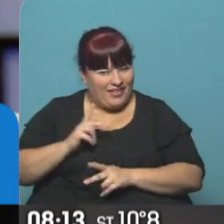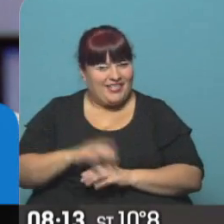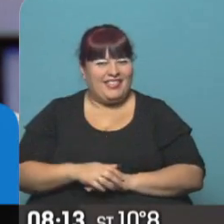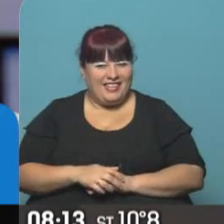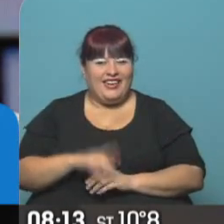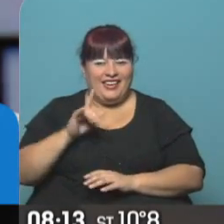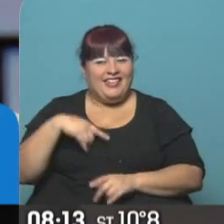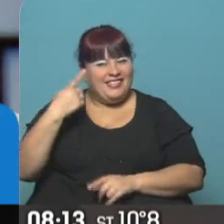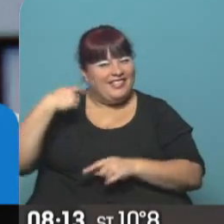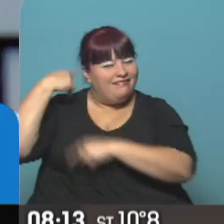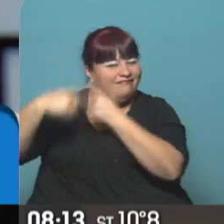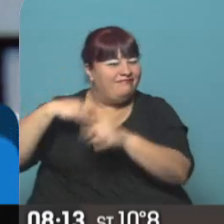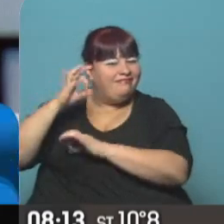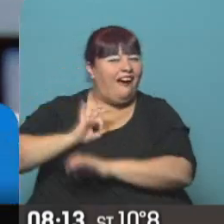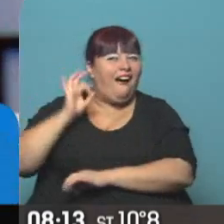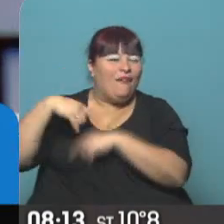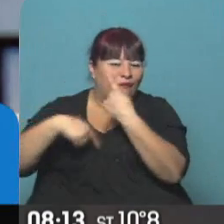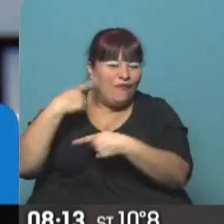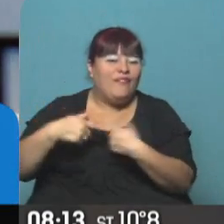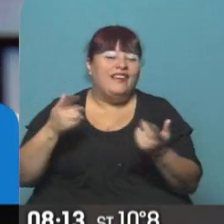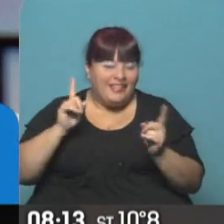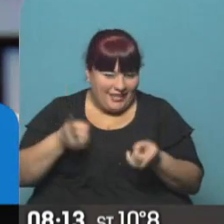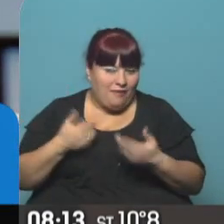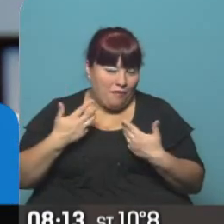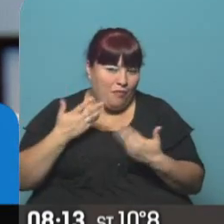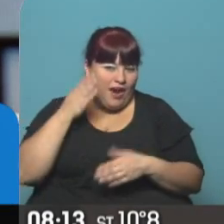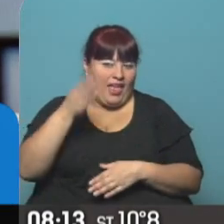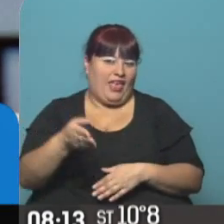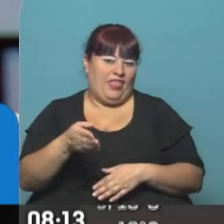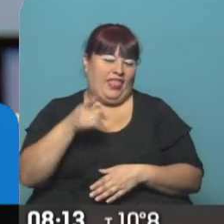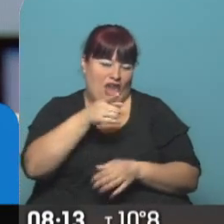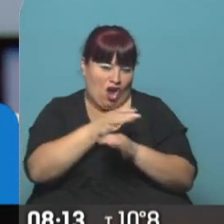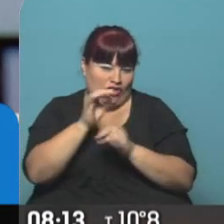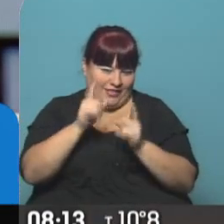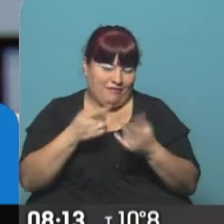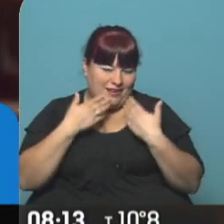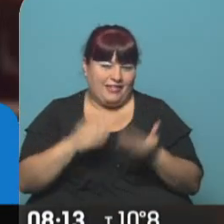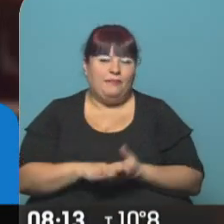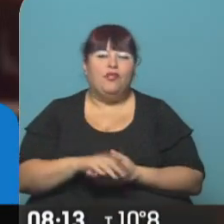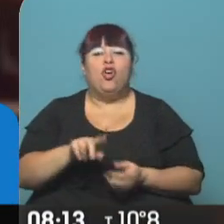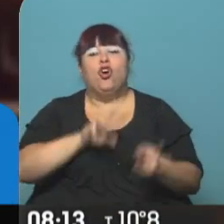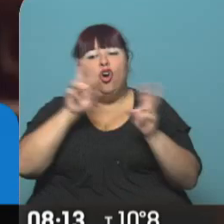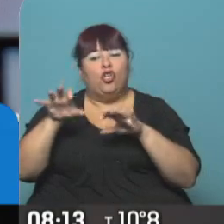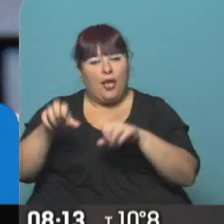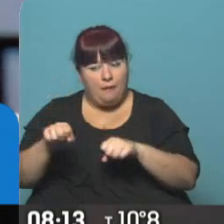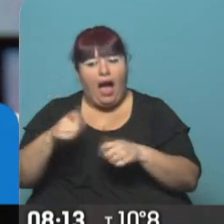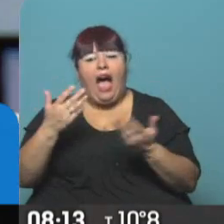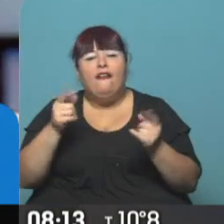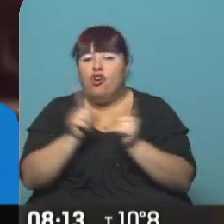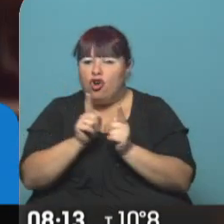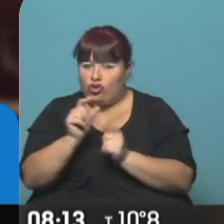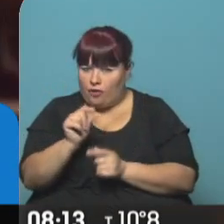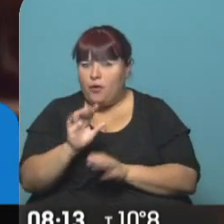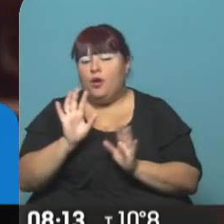eso es algo que se transmite de generación en generación y quien no puede asistir a a tus consejos también que ya no hablamos de otros embargos a ver el cortito